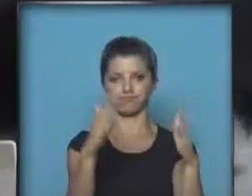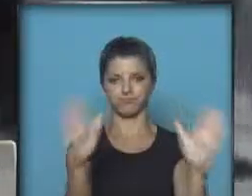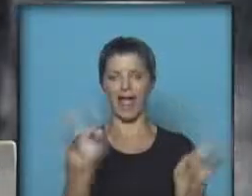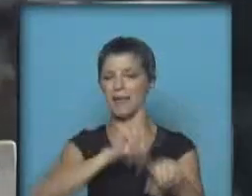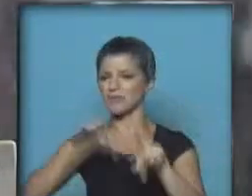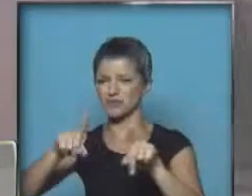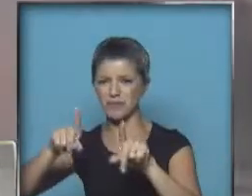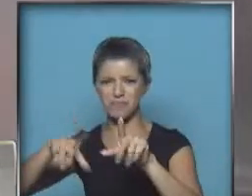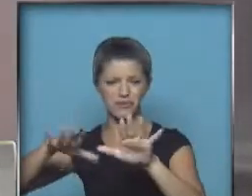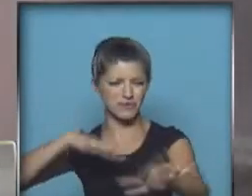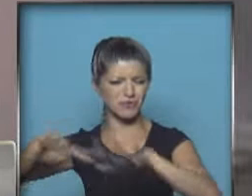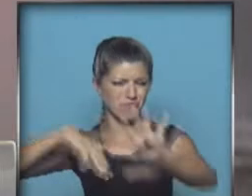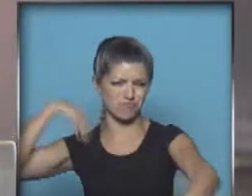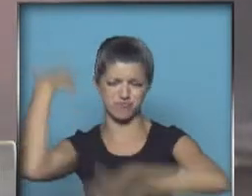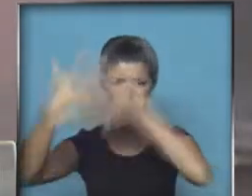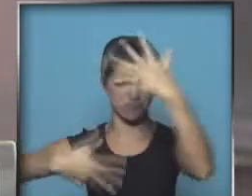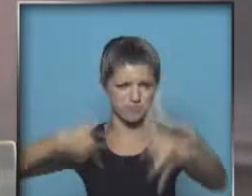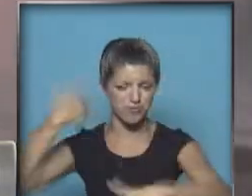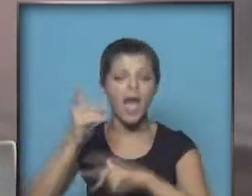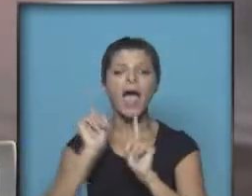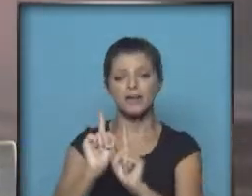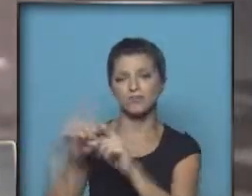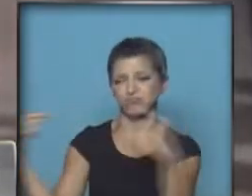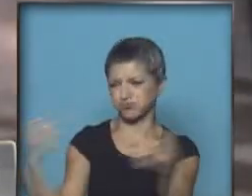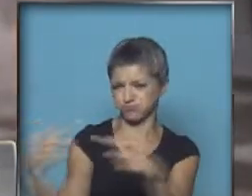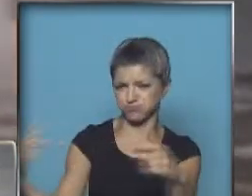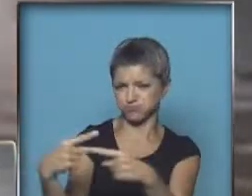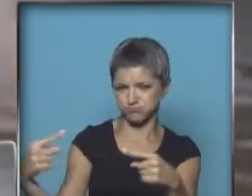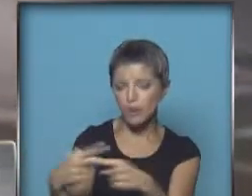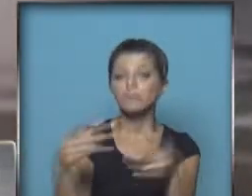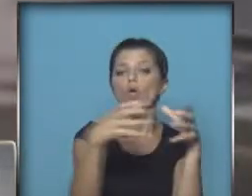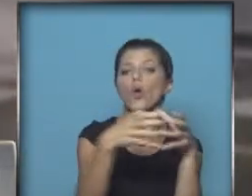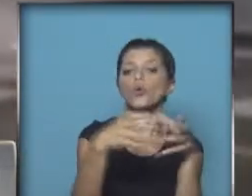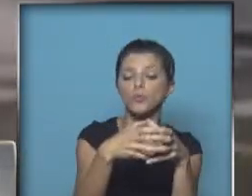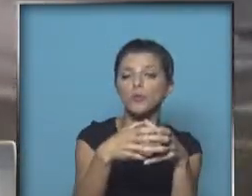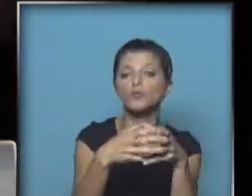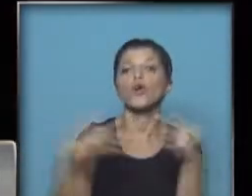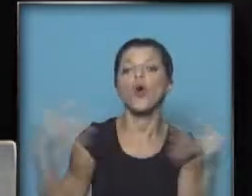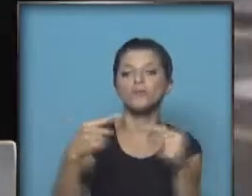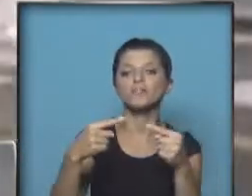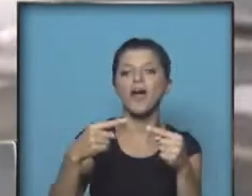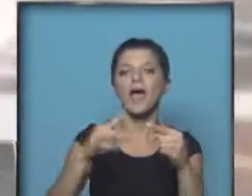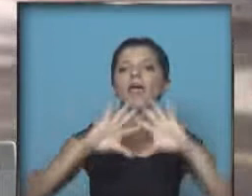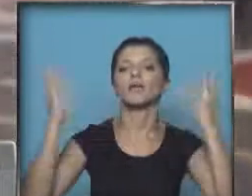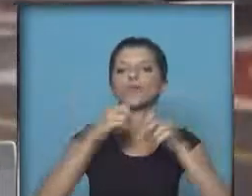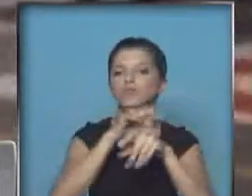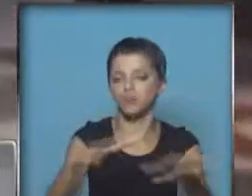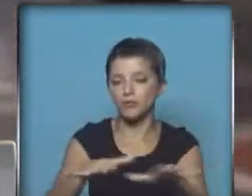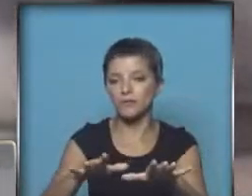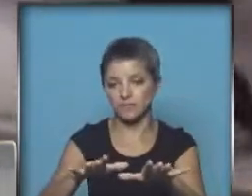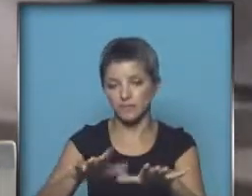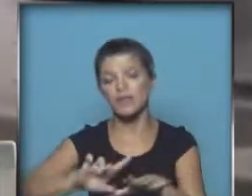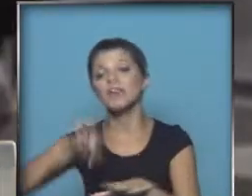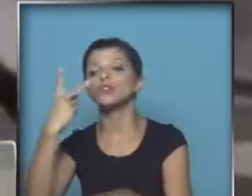de violentos incidentes y enfrentamientos entre grupos antiglobalización y más